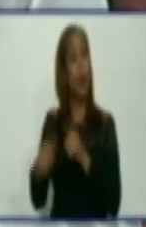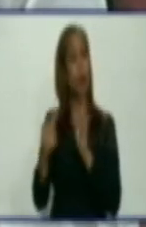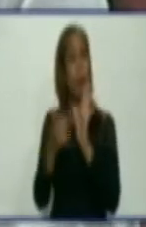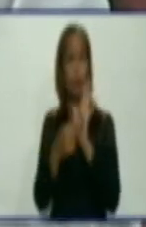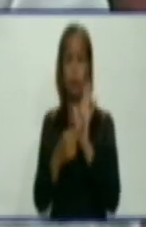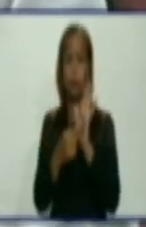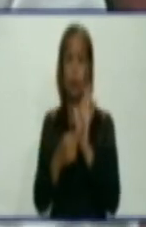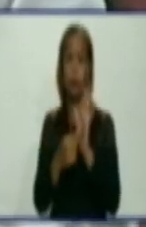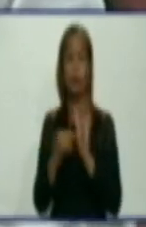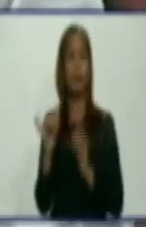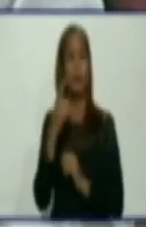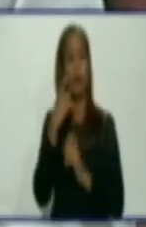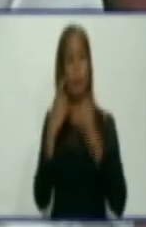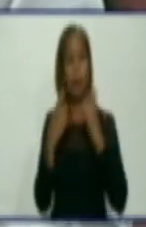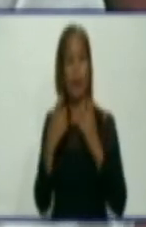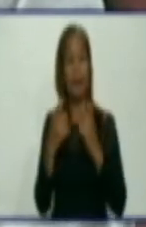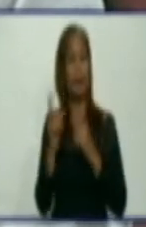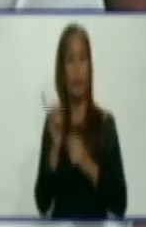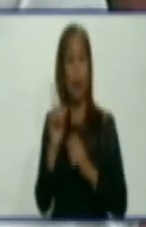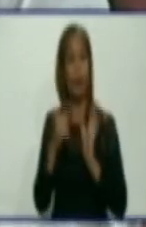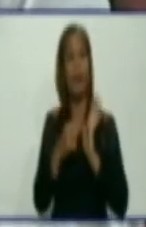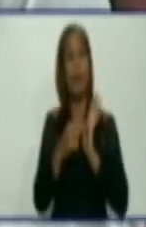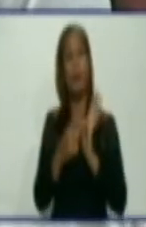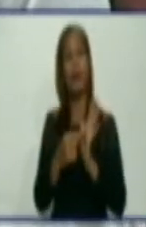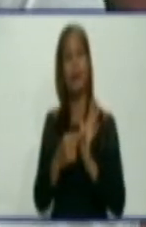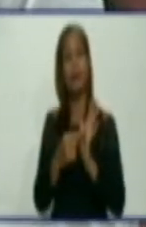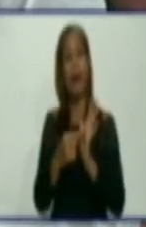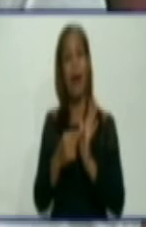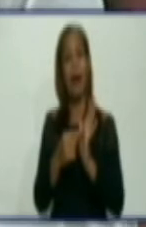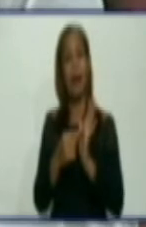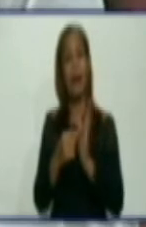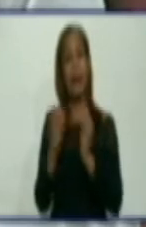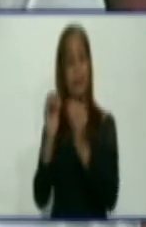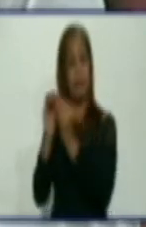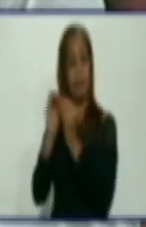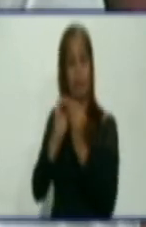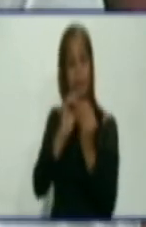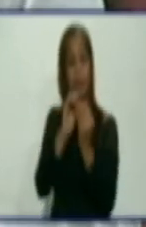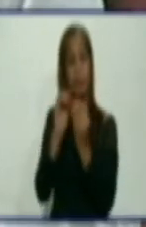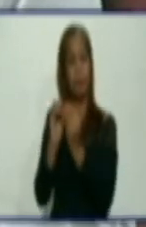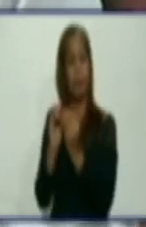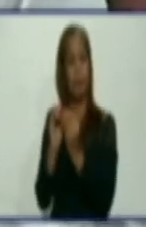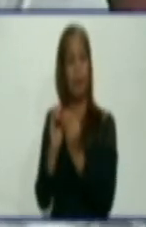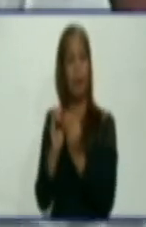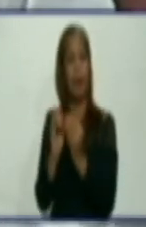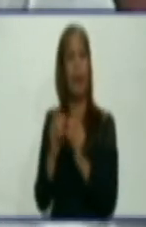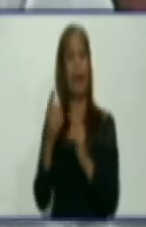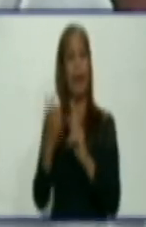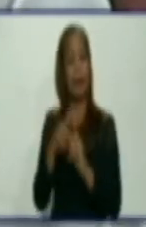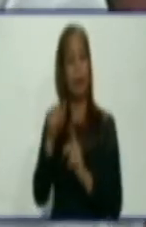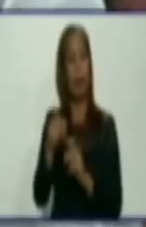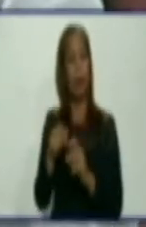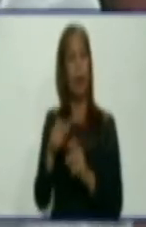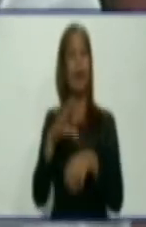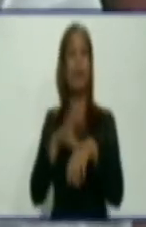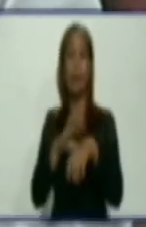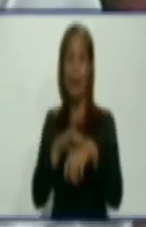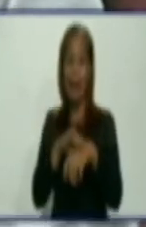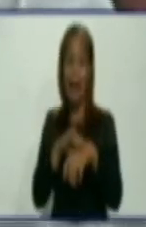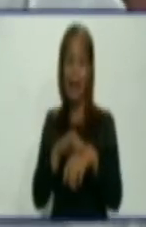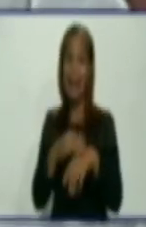no demuestra la transmisión, pero que sí es una gravedad de lo que está ocurriendo, es que esto es una enfermedad que deja